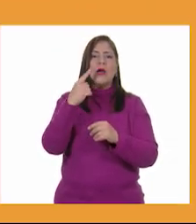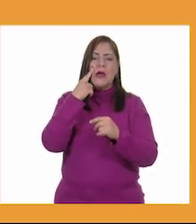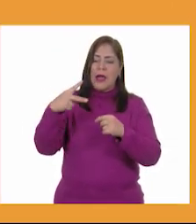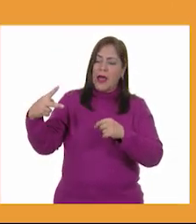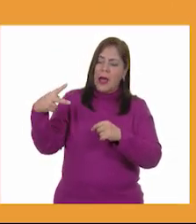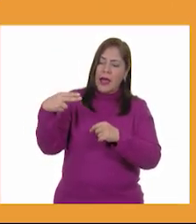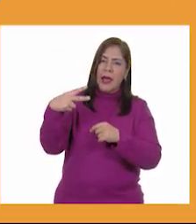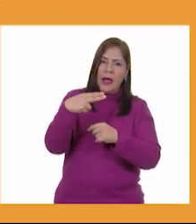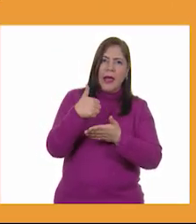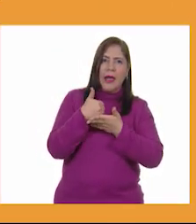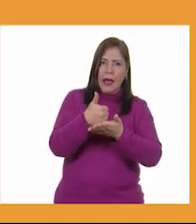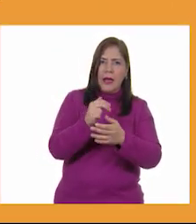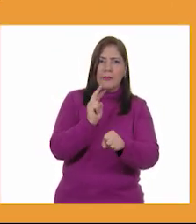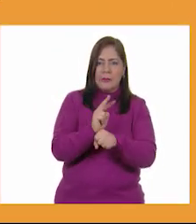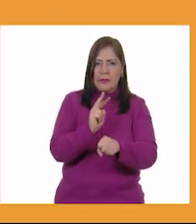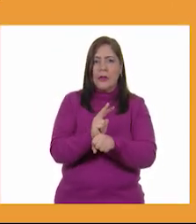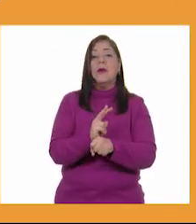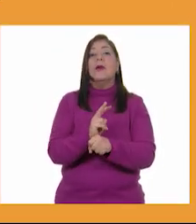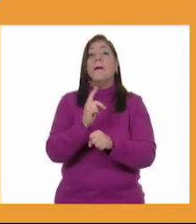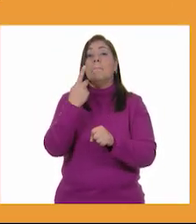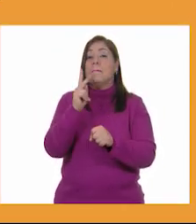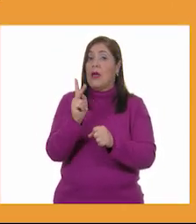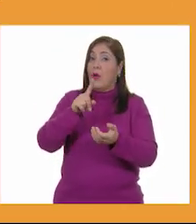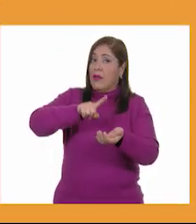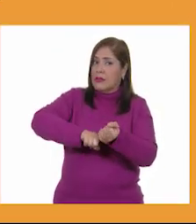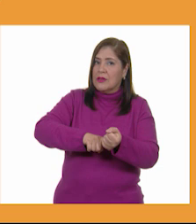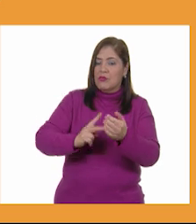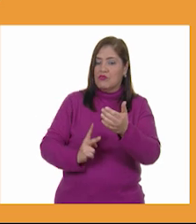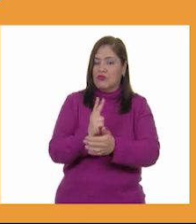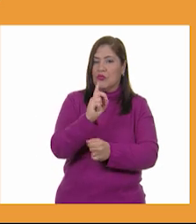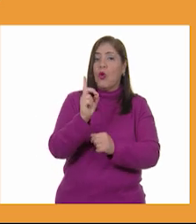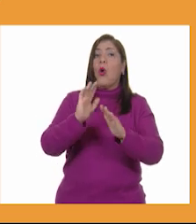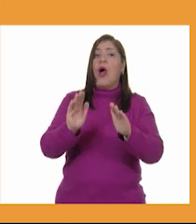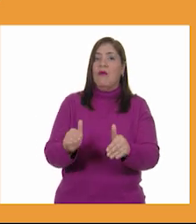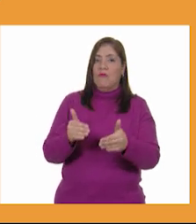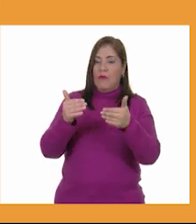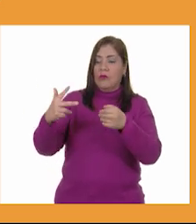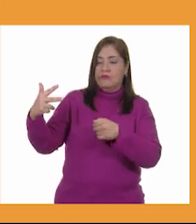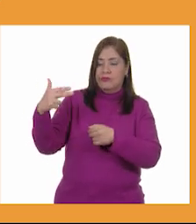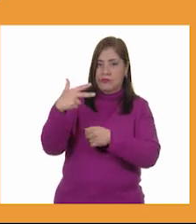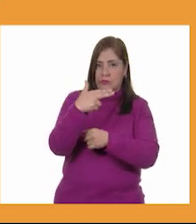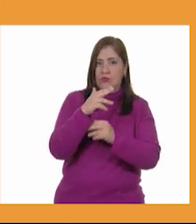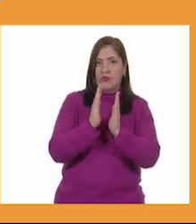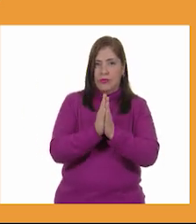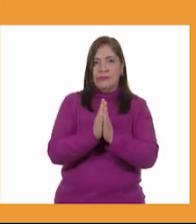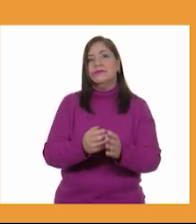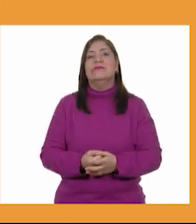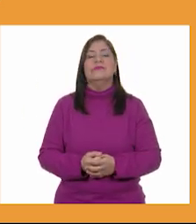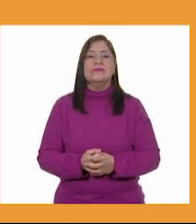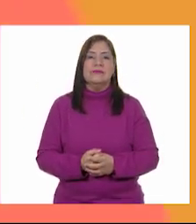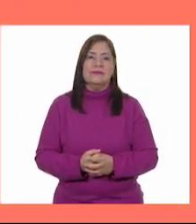marcaste. Asegúrate de cortar por fuera de la playera. No introduzcas las tijeras en ella.